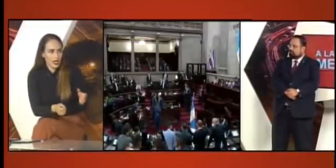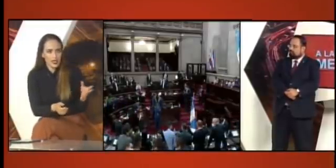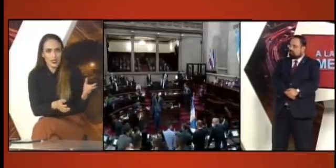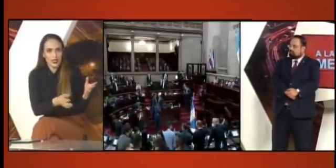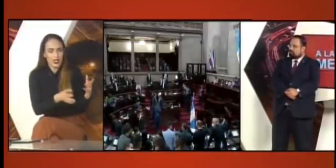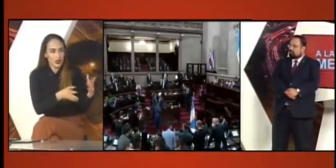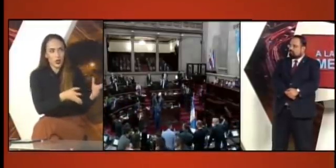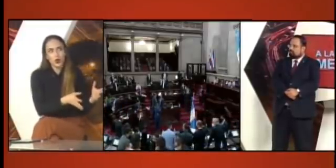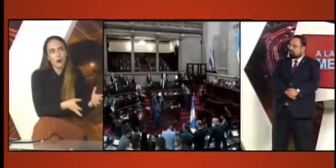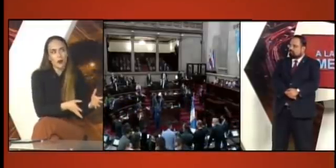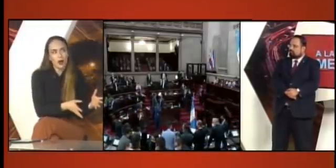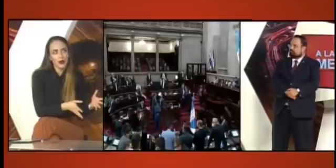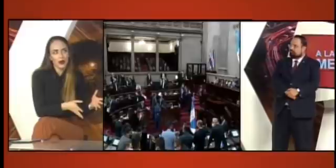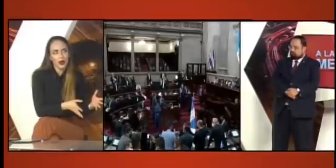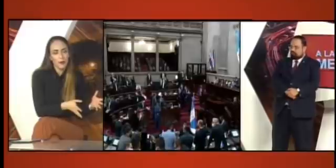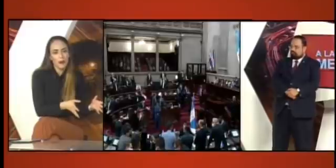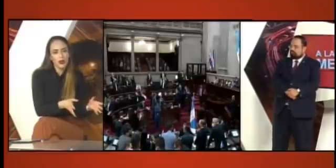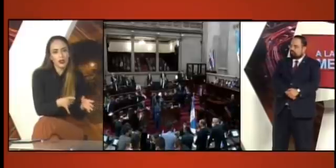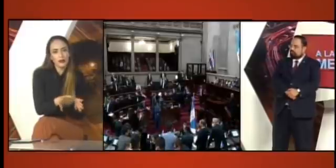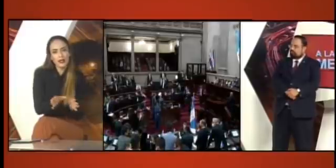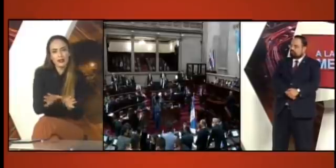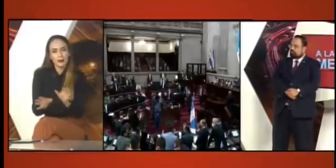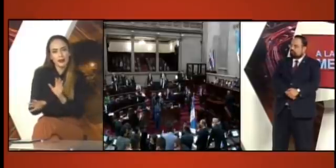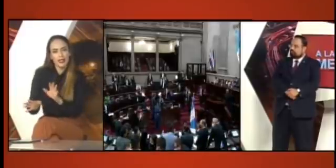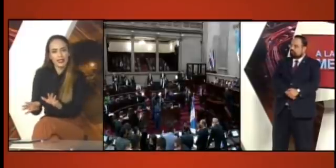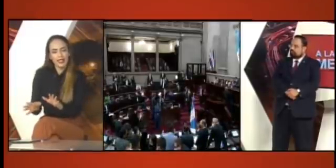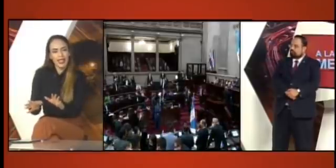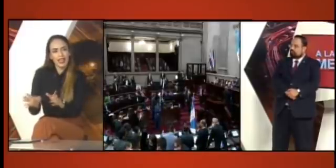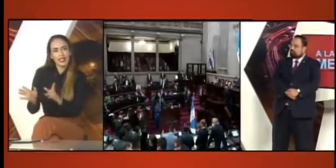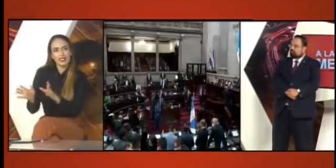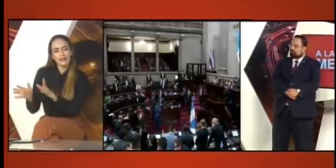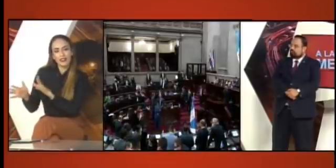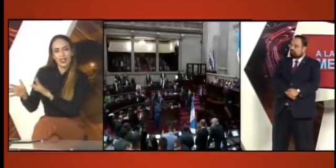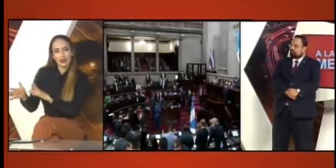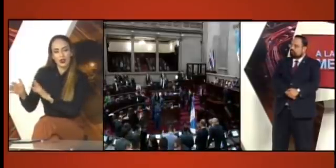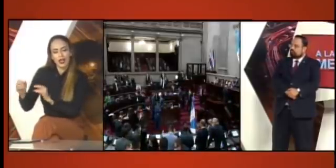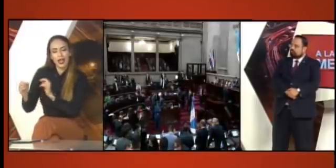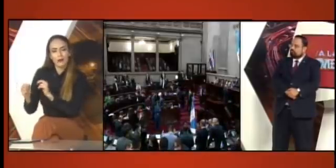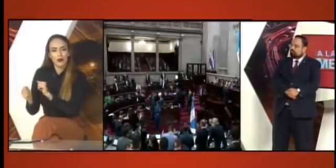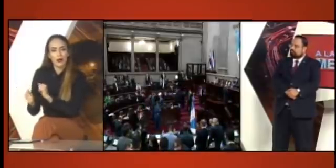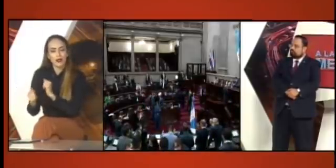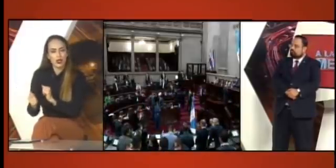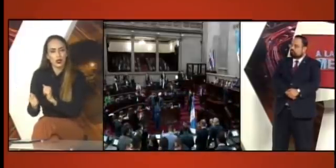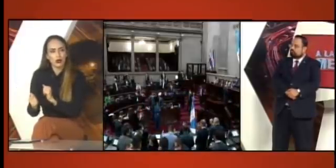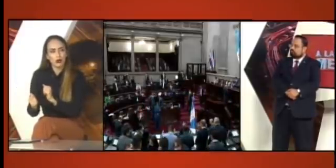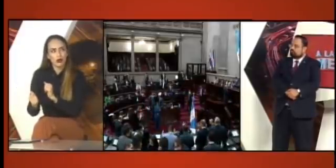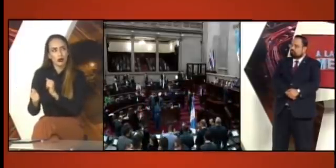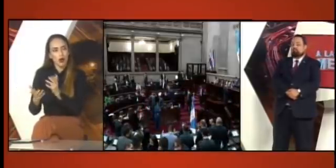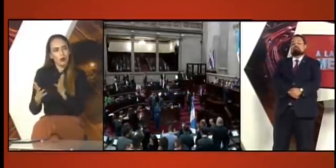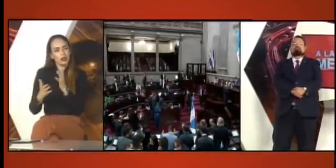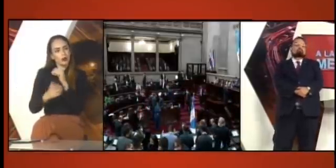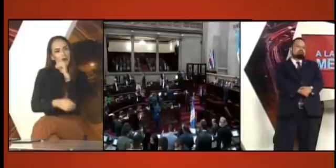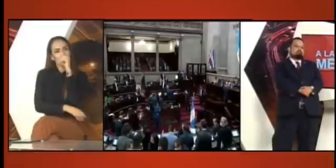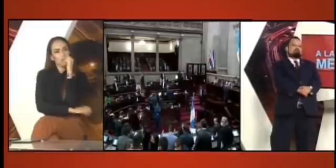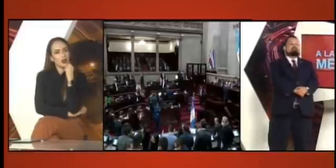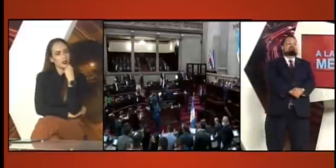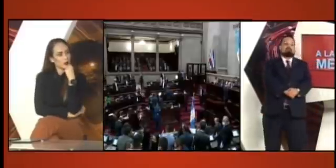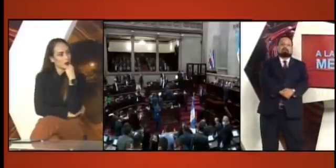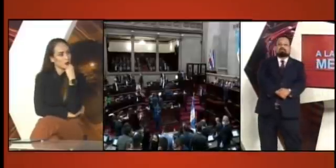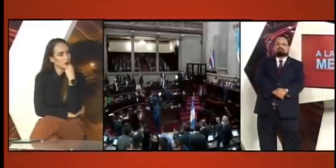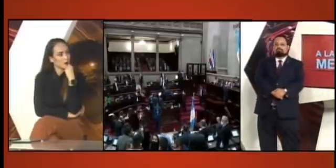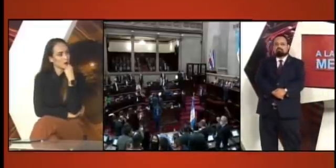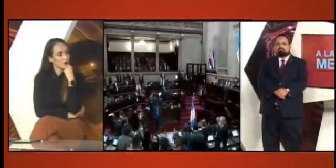teoría no lo aprobaron pero también está pendiente la ratificación de la improbación como interpretamos